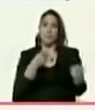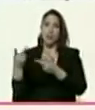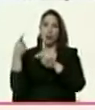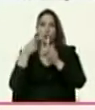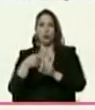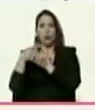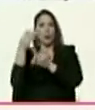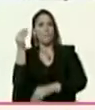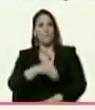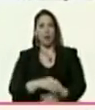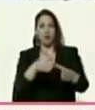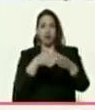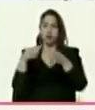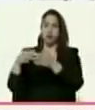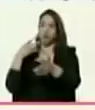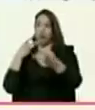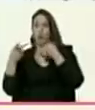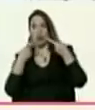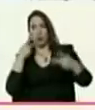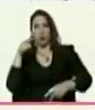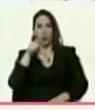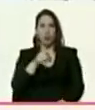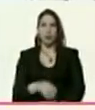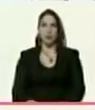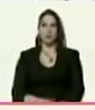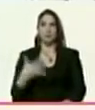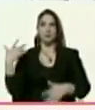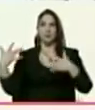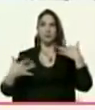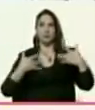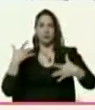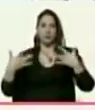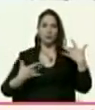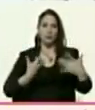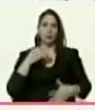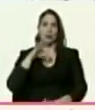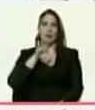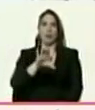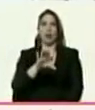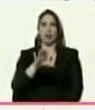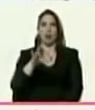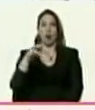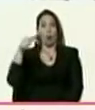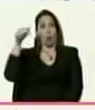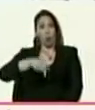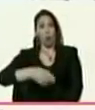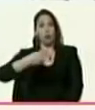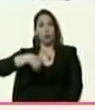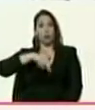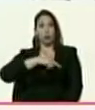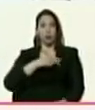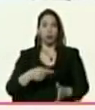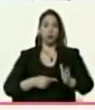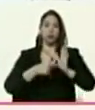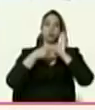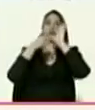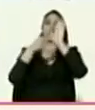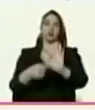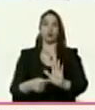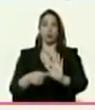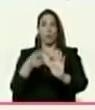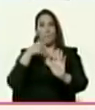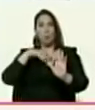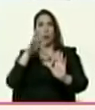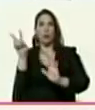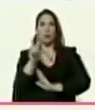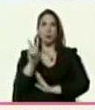más factores políticos a esta actividad de patria que hoy estamos nosotros presentándole a la nación venezolana y a la